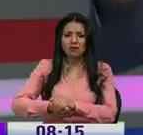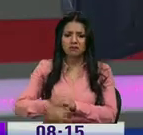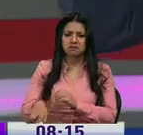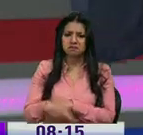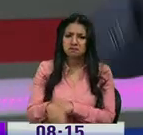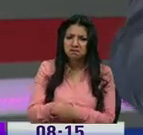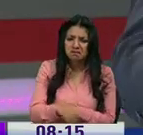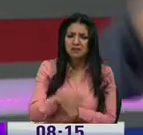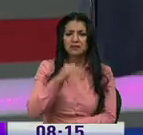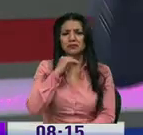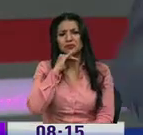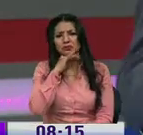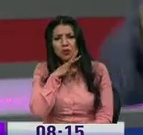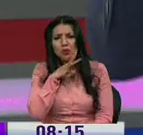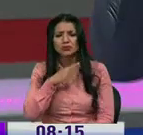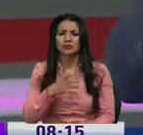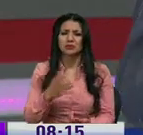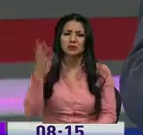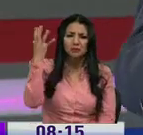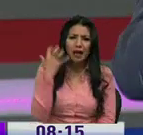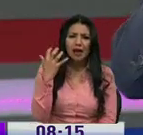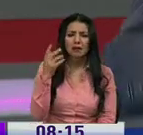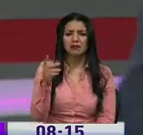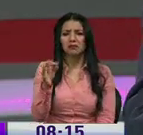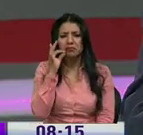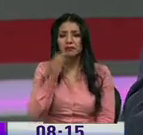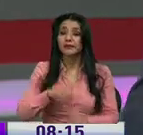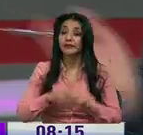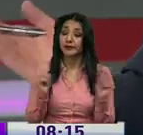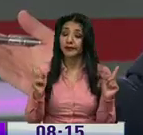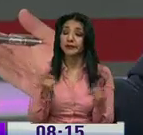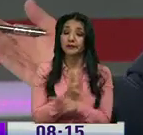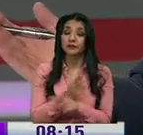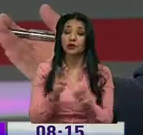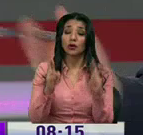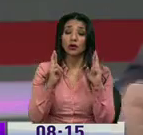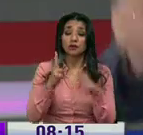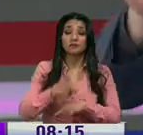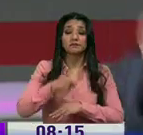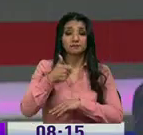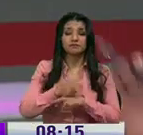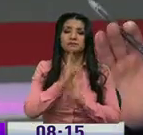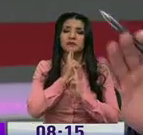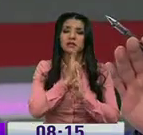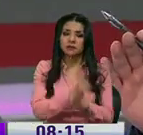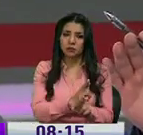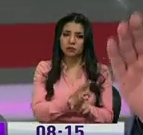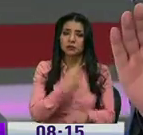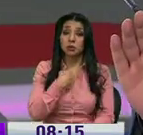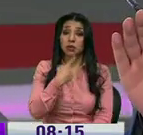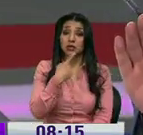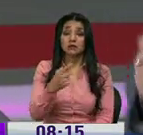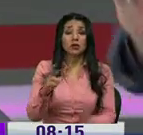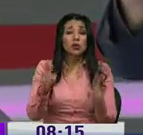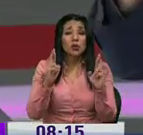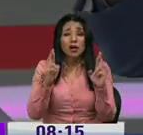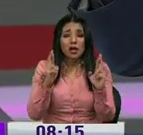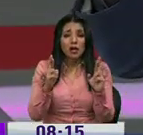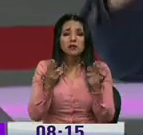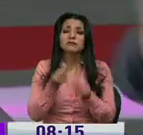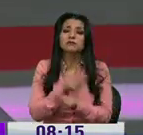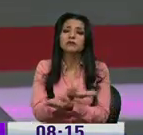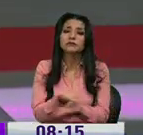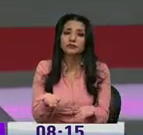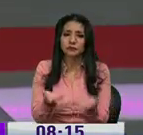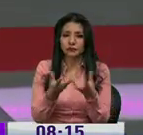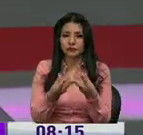suciedad, los pillos, los vagos, los delincuentes hacen de las suyas. Ojalá alguna autoridad, como siempre decimos, con la mejor intención, hagan